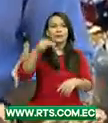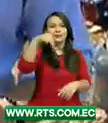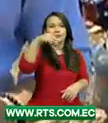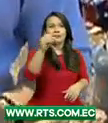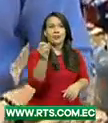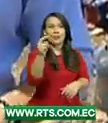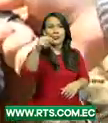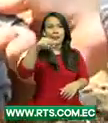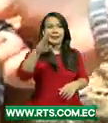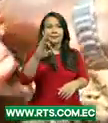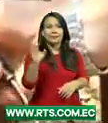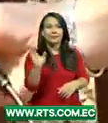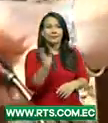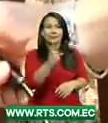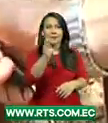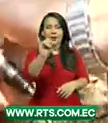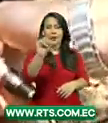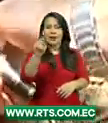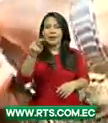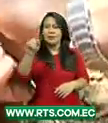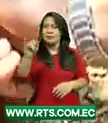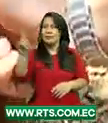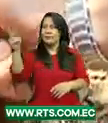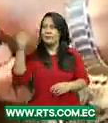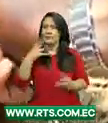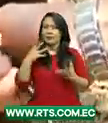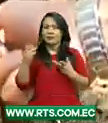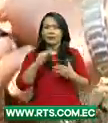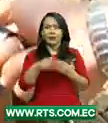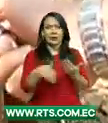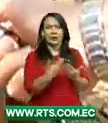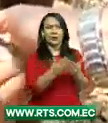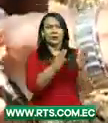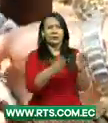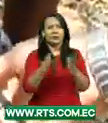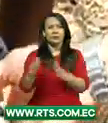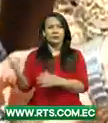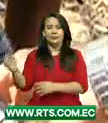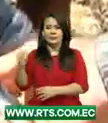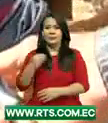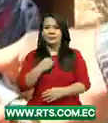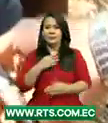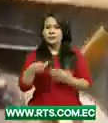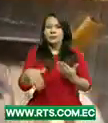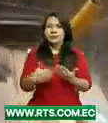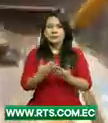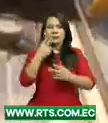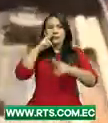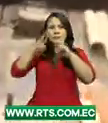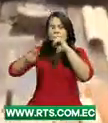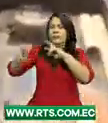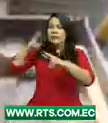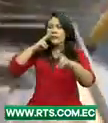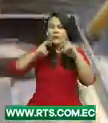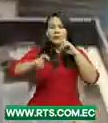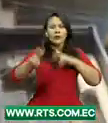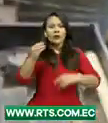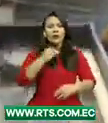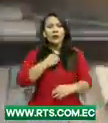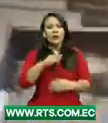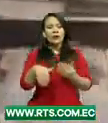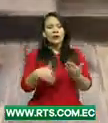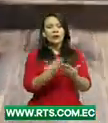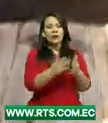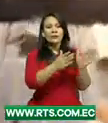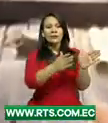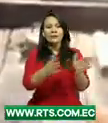en Monte Sinai. Aquí compró 2 tanques gas y yo salí como loca pidiendo ayuda a la gente. Y ya estaba la